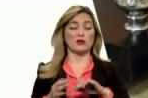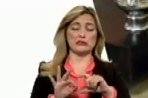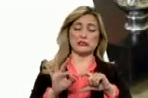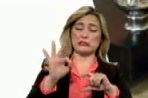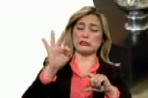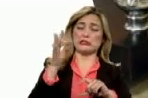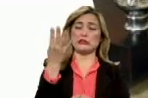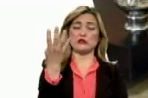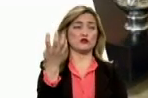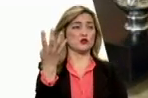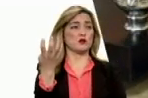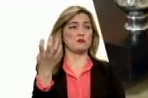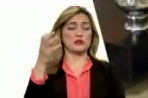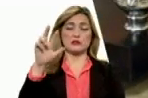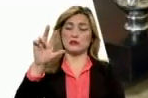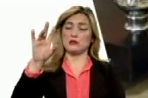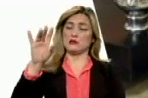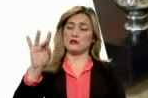alto de